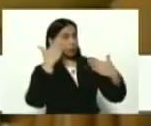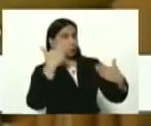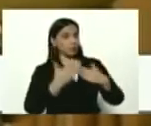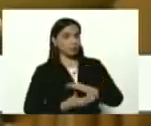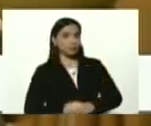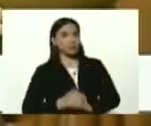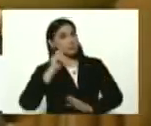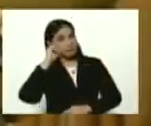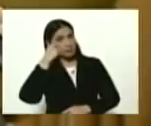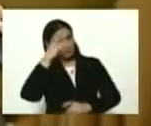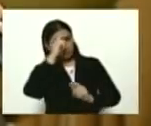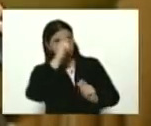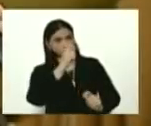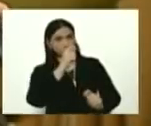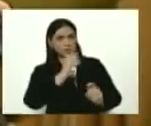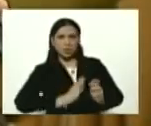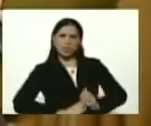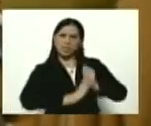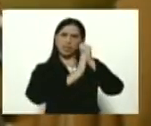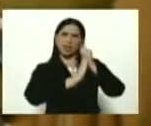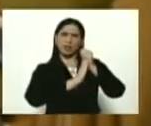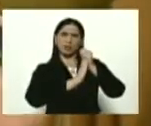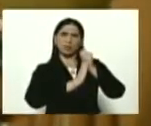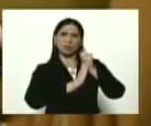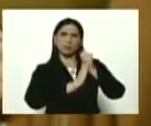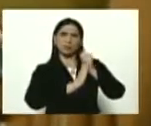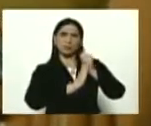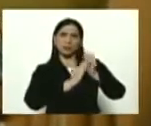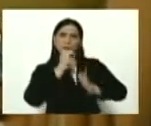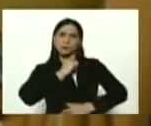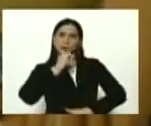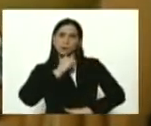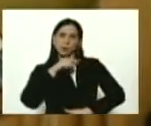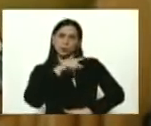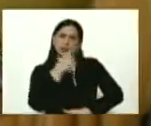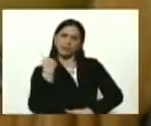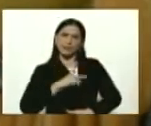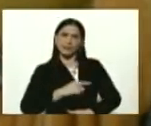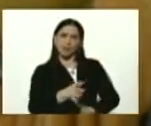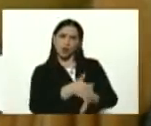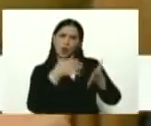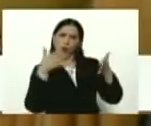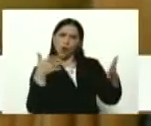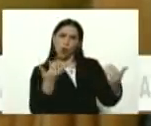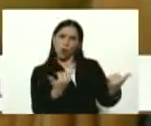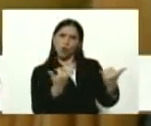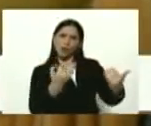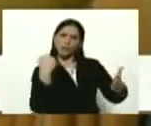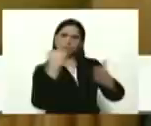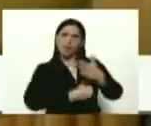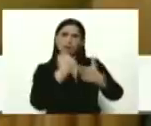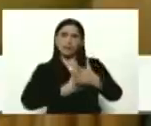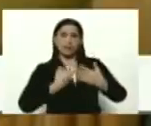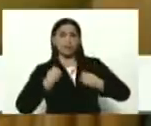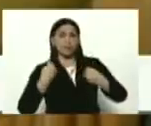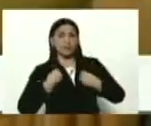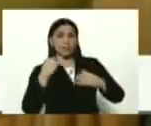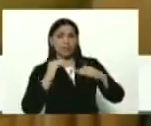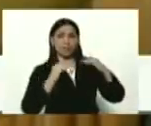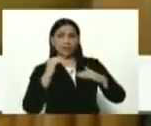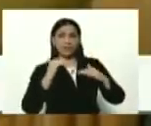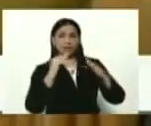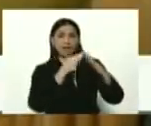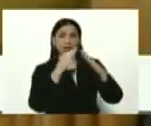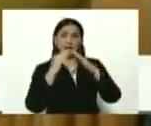Y reconocerle el liderazgo y la constancia que usted ha tenido en la plena batalla por la vida y la estabilidad de los